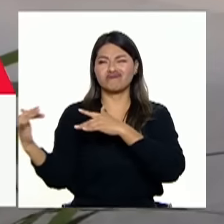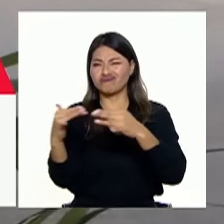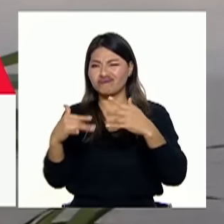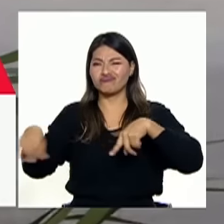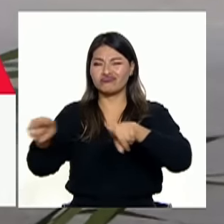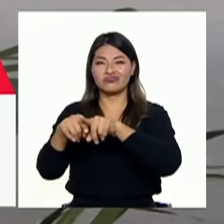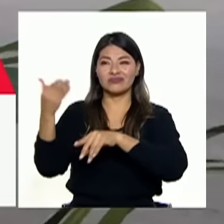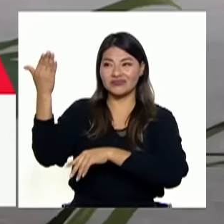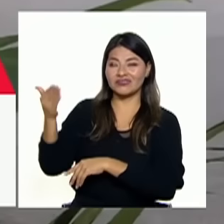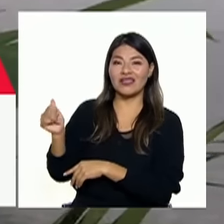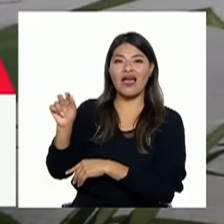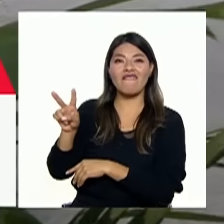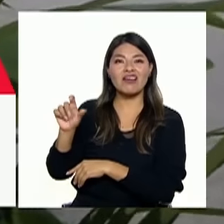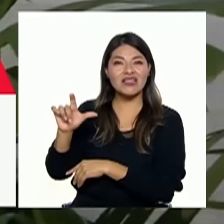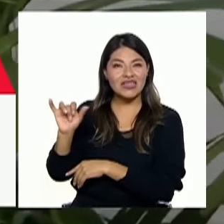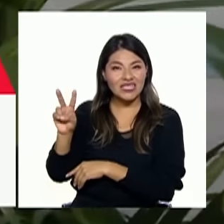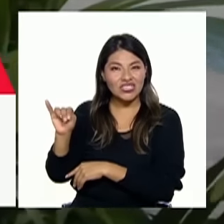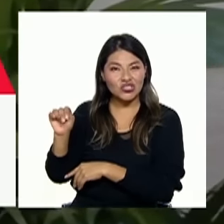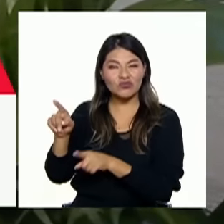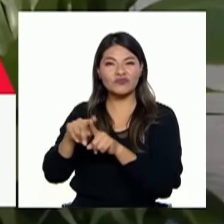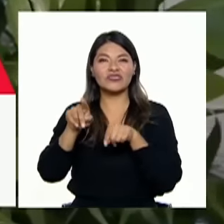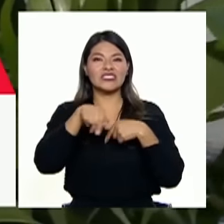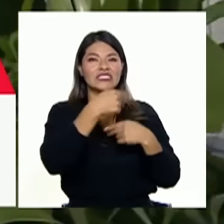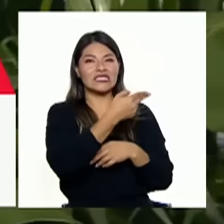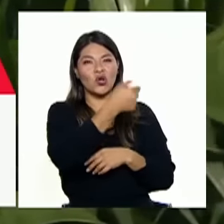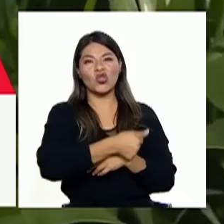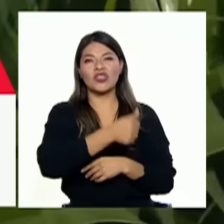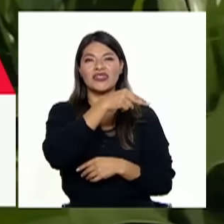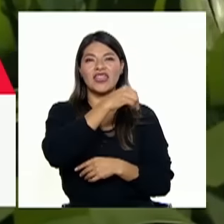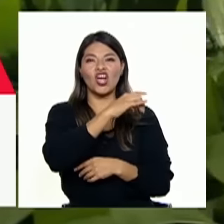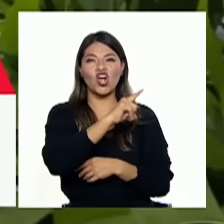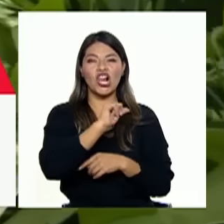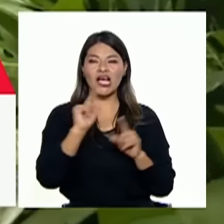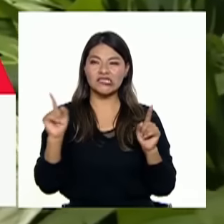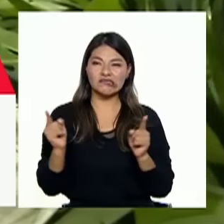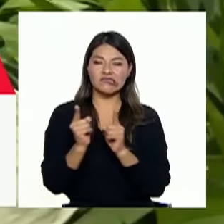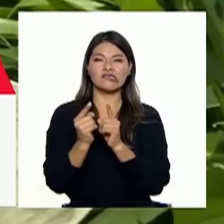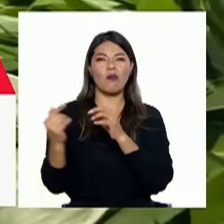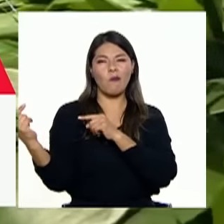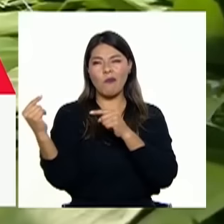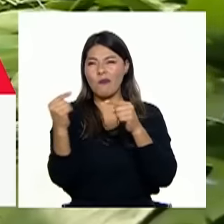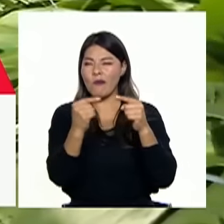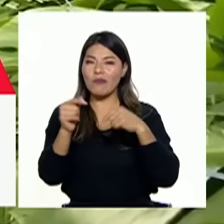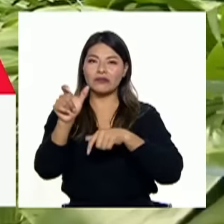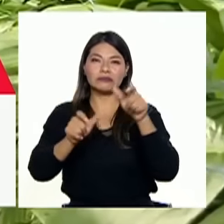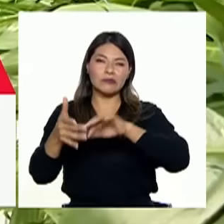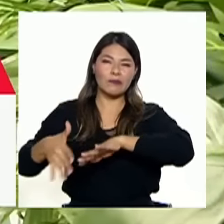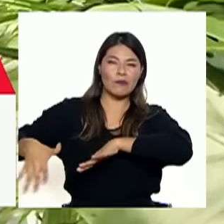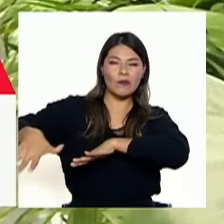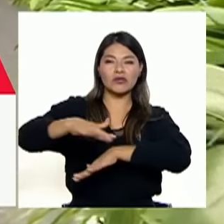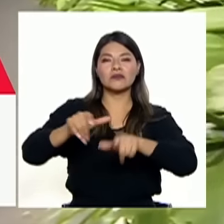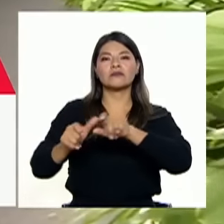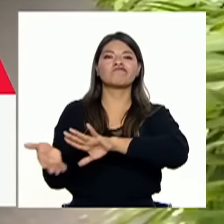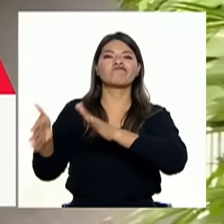de Andrés Avelino Cáceres y de Nicolás de Piérola dejaron una secuela de muertos y destrucción en la